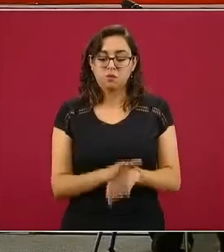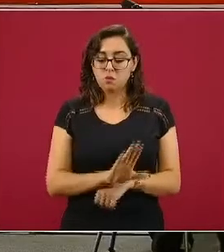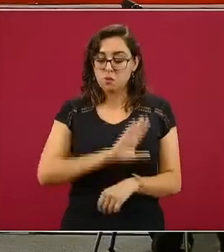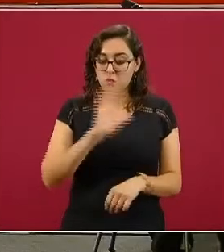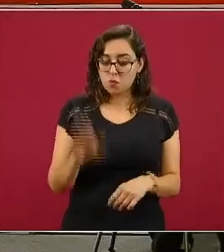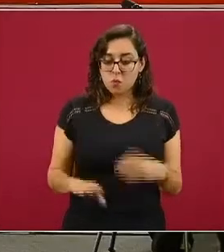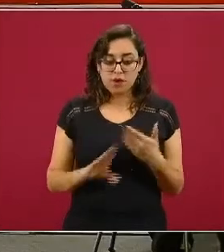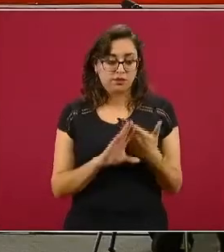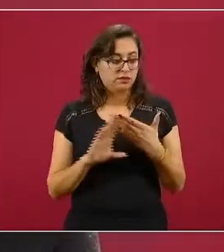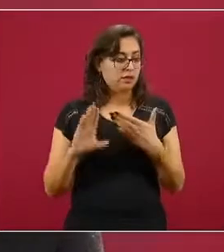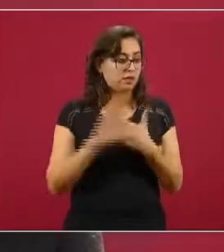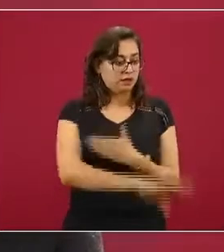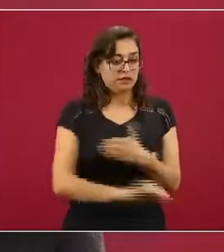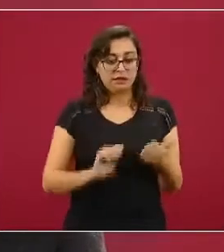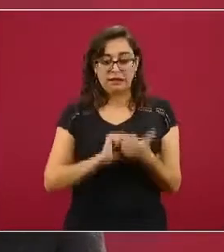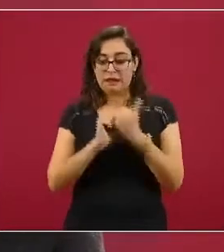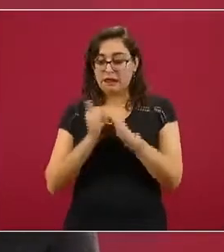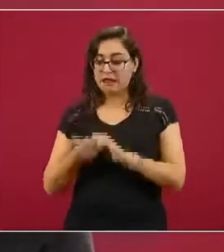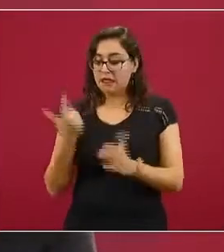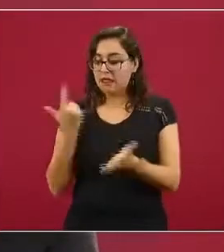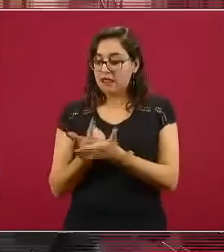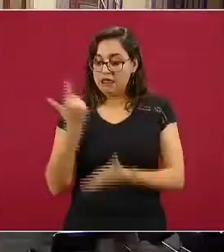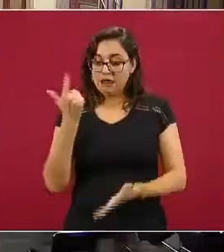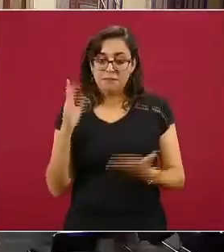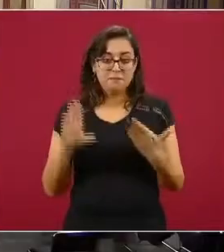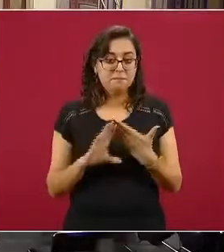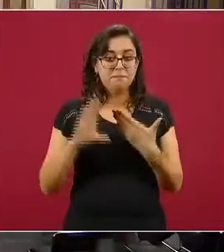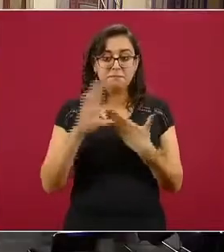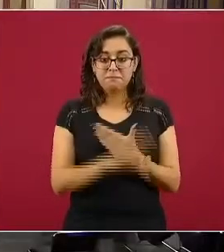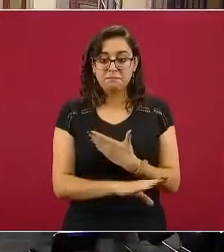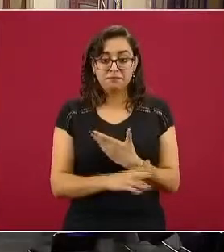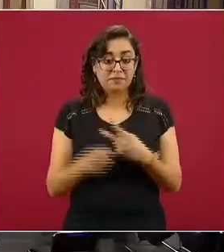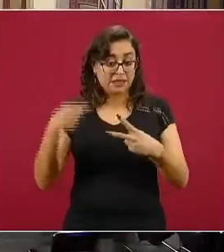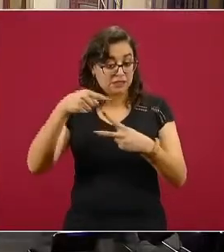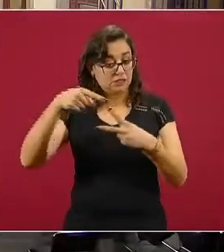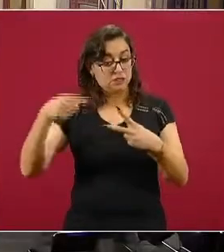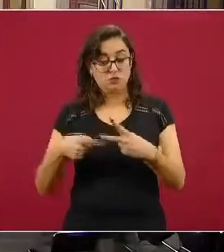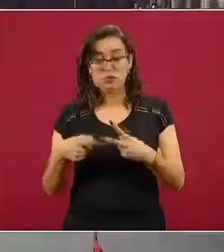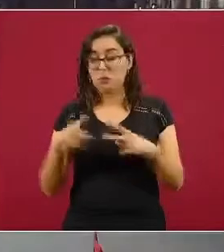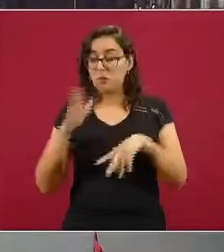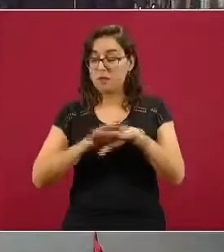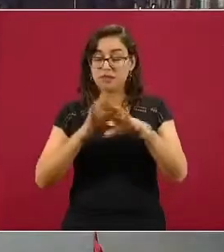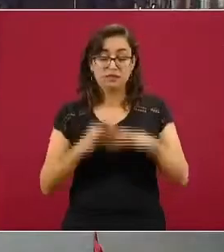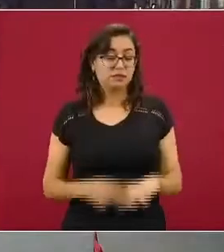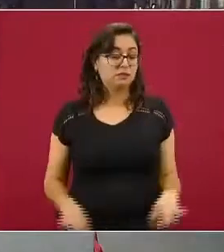de complicaciones y son de los objetivos mayores.